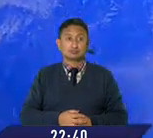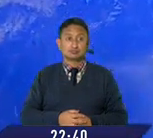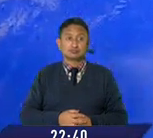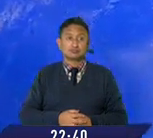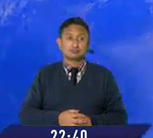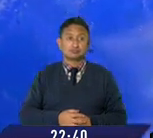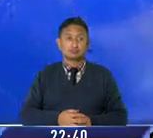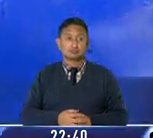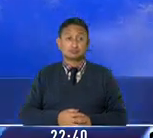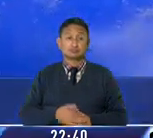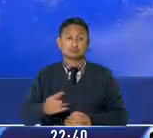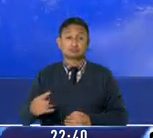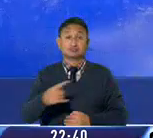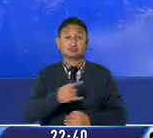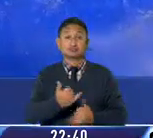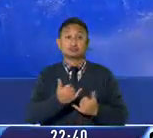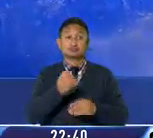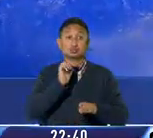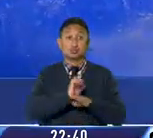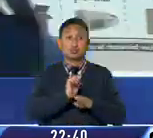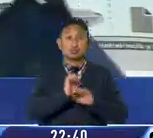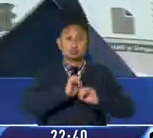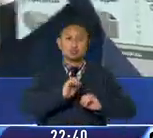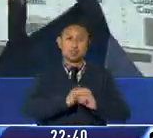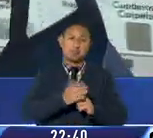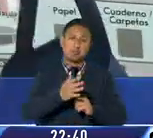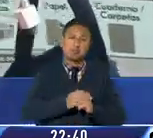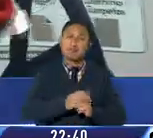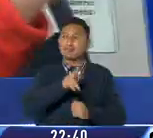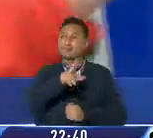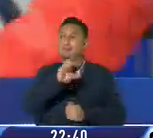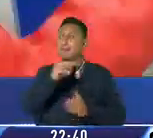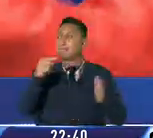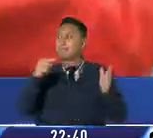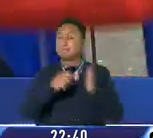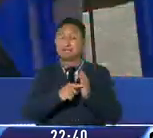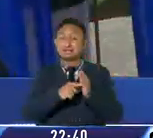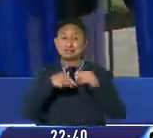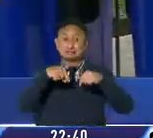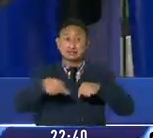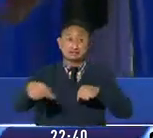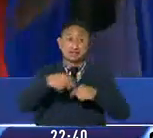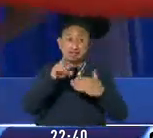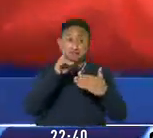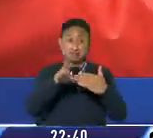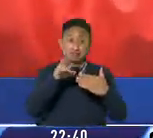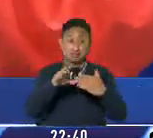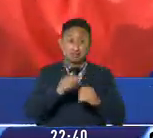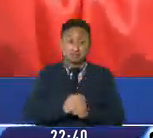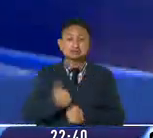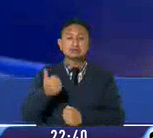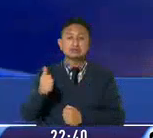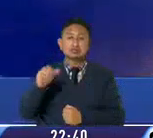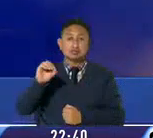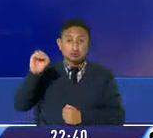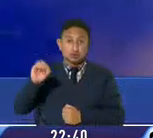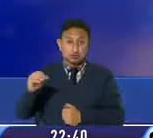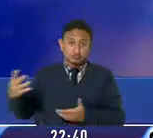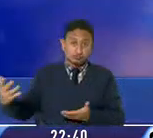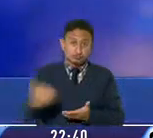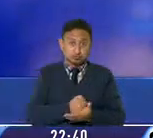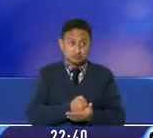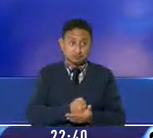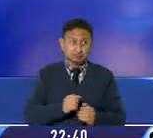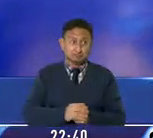¿Sabía usted que al día en Ecuador se generan alrededor de 30.000 toneladas de plástico y solo el 10% se recicla? Pues sí,